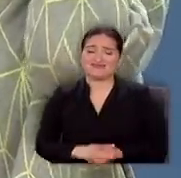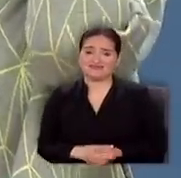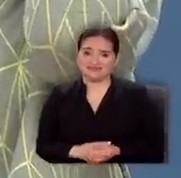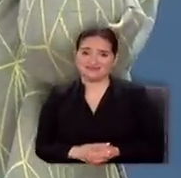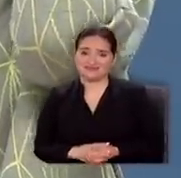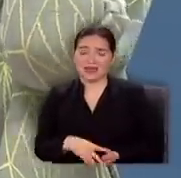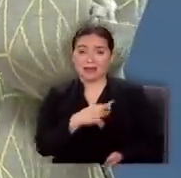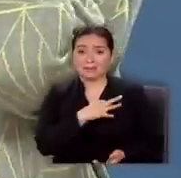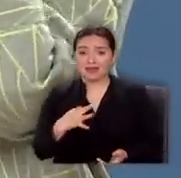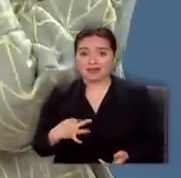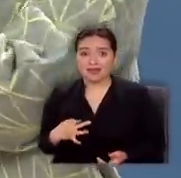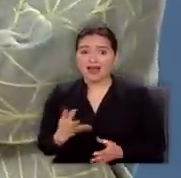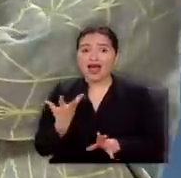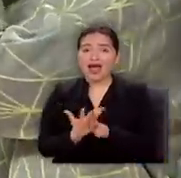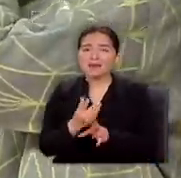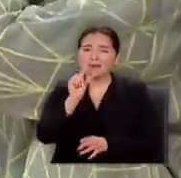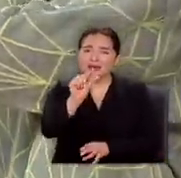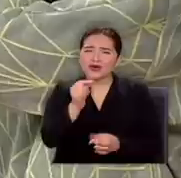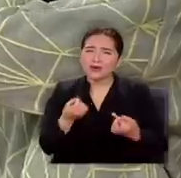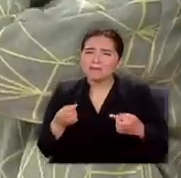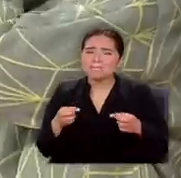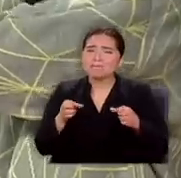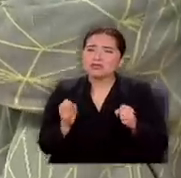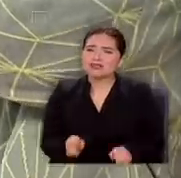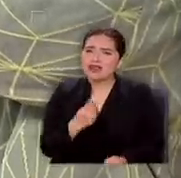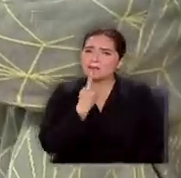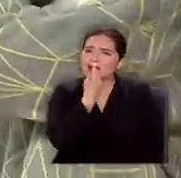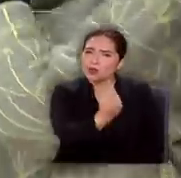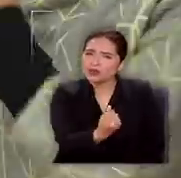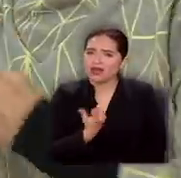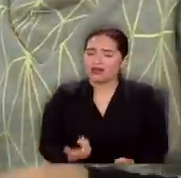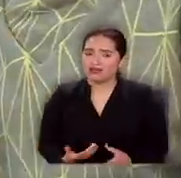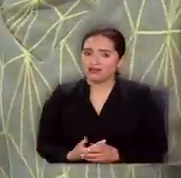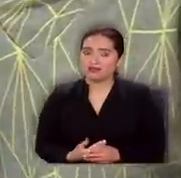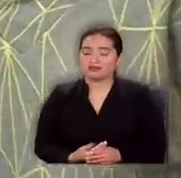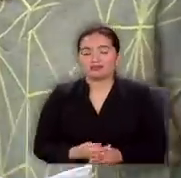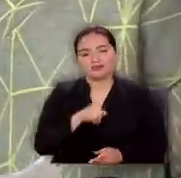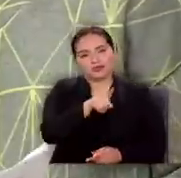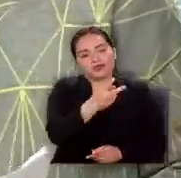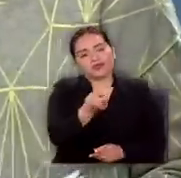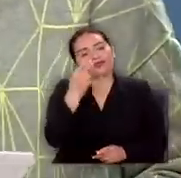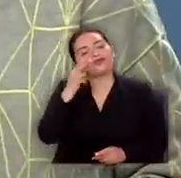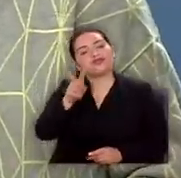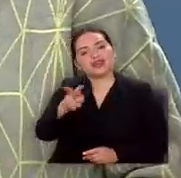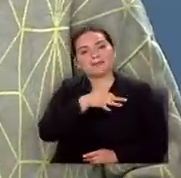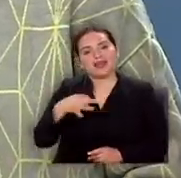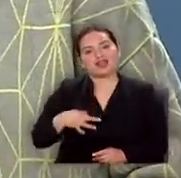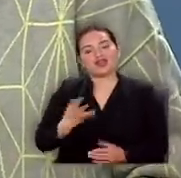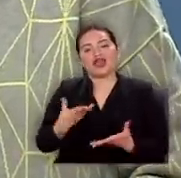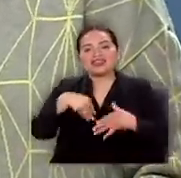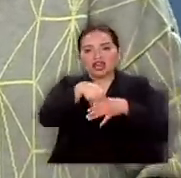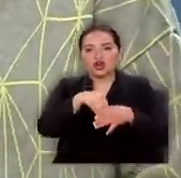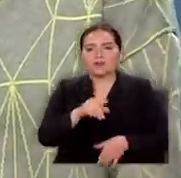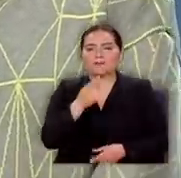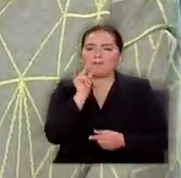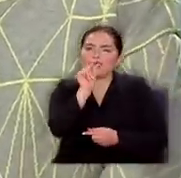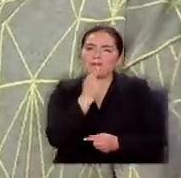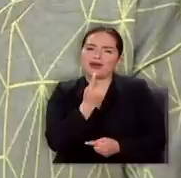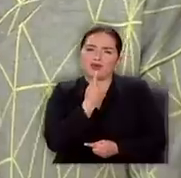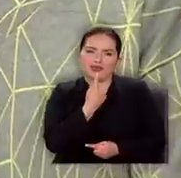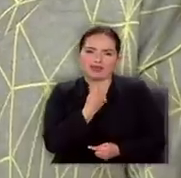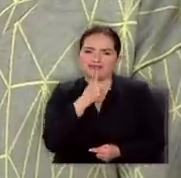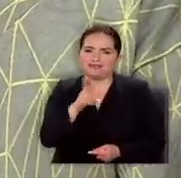ministra hemos tenido pocas posibilidades de preguntar porque usted lo vio recién el ministro del interior- aceptaba un par de preguntas